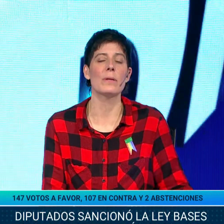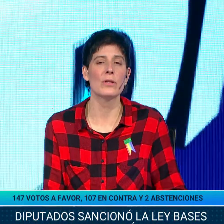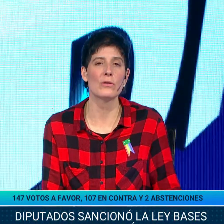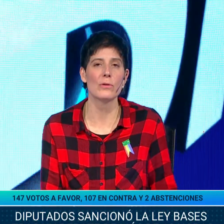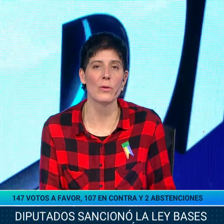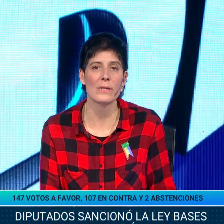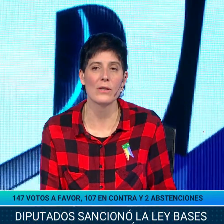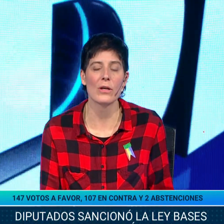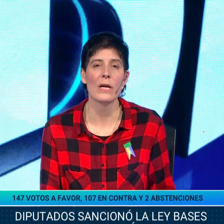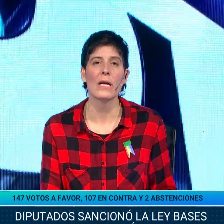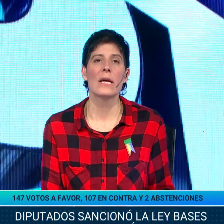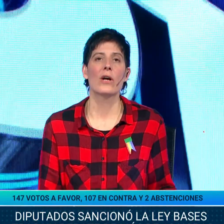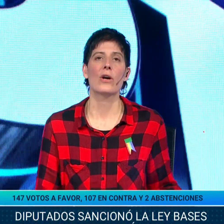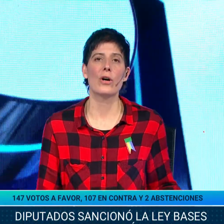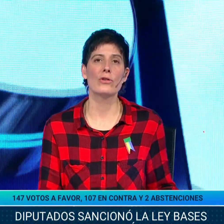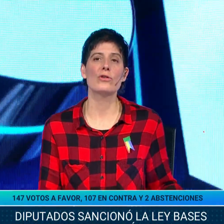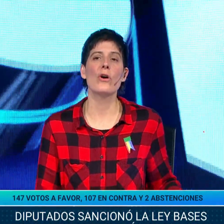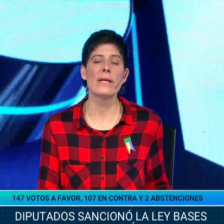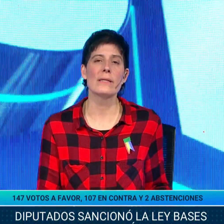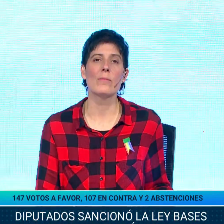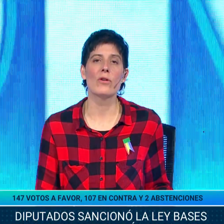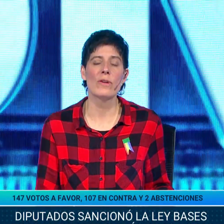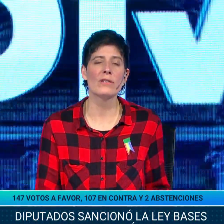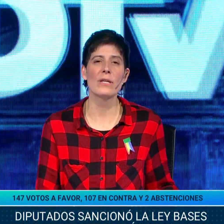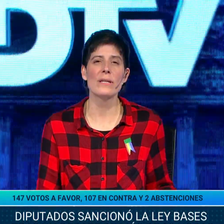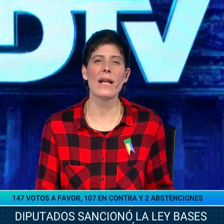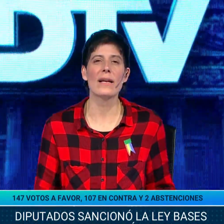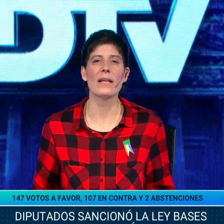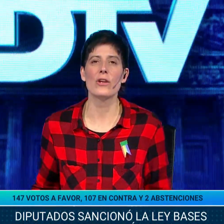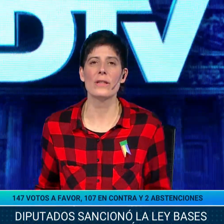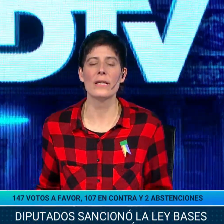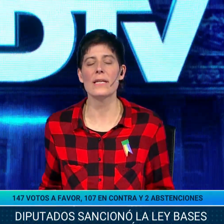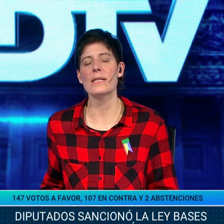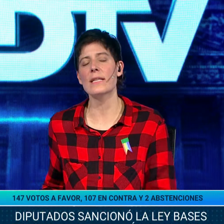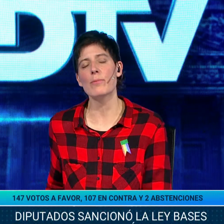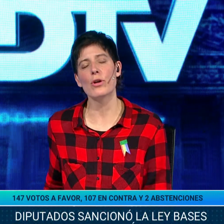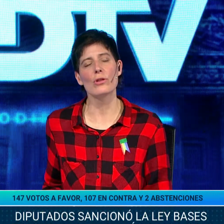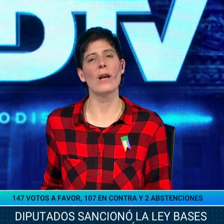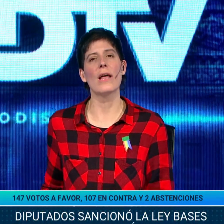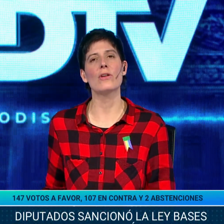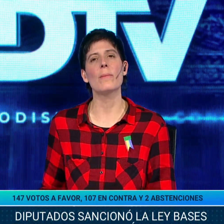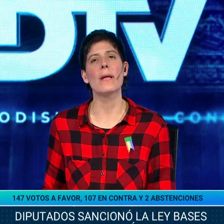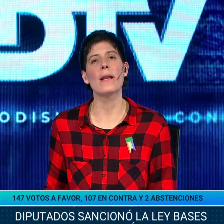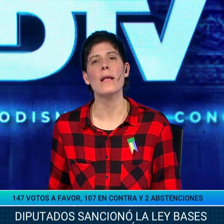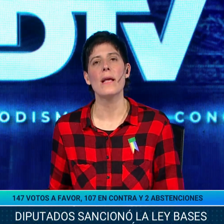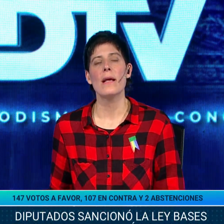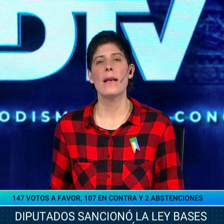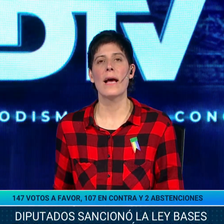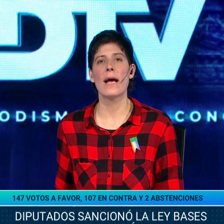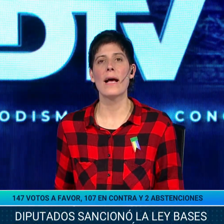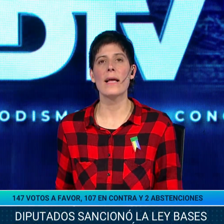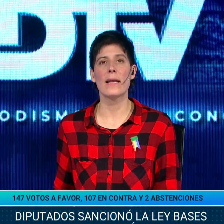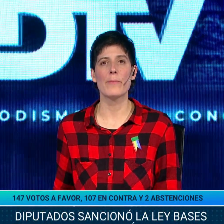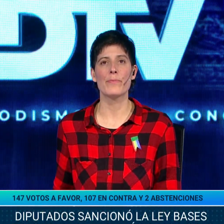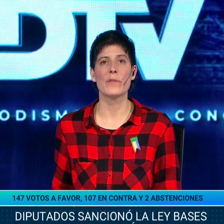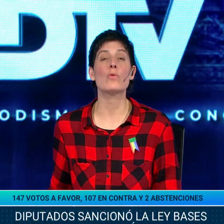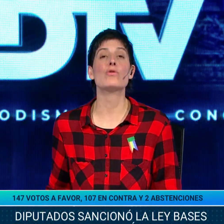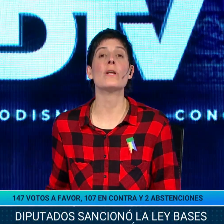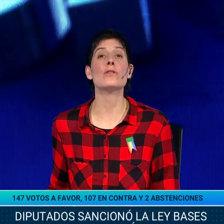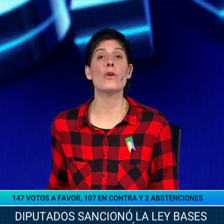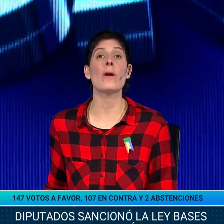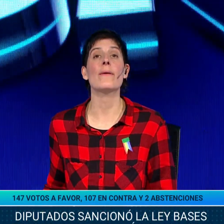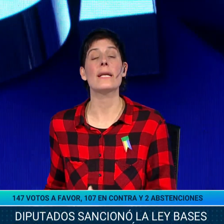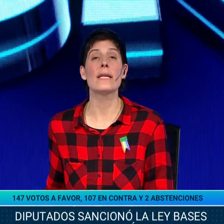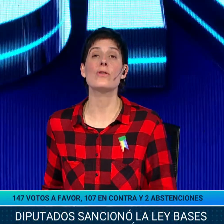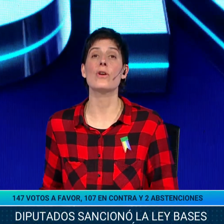Bases, que permitieron su aprobación con todas esas modificaciones, alrededor de 37, y por otro lado también la